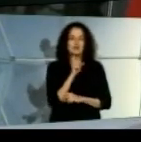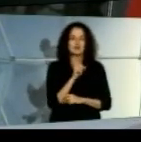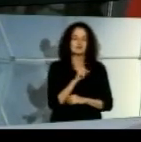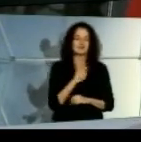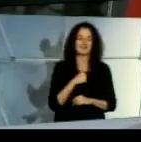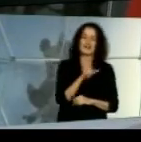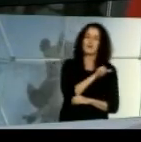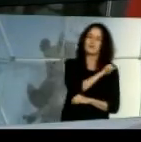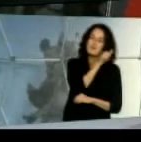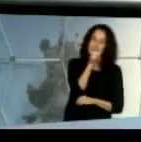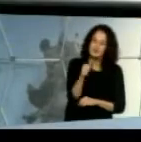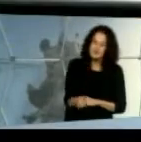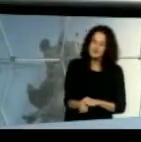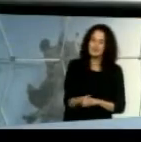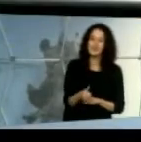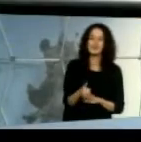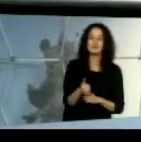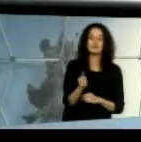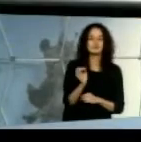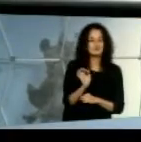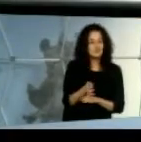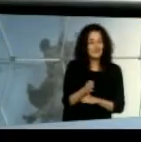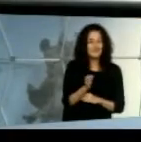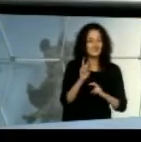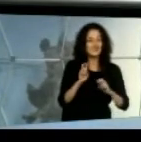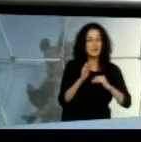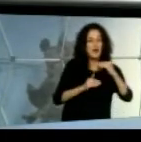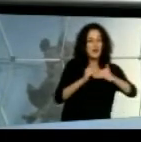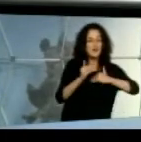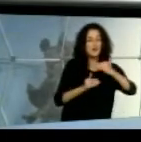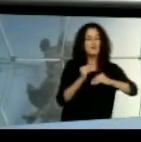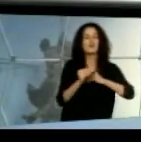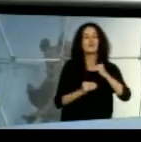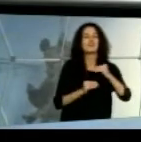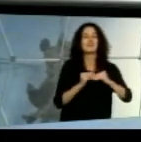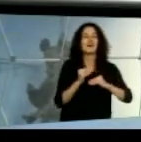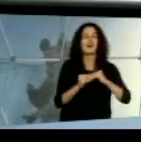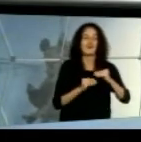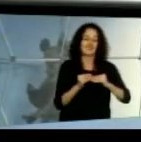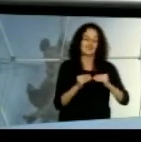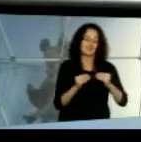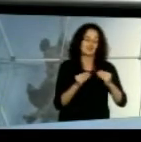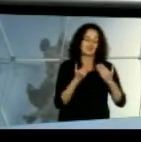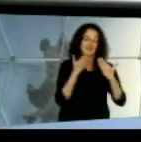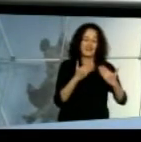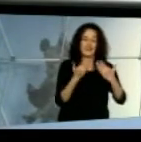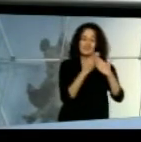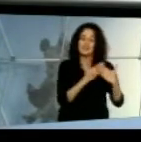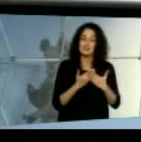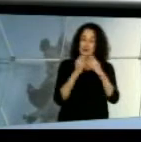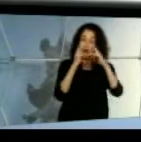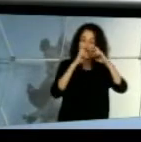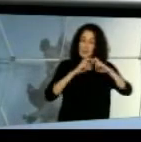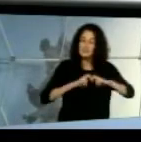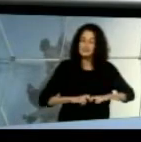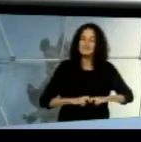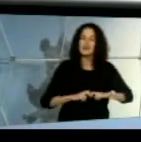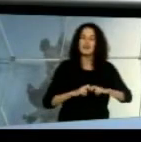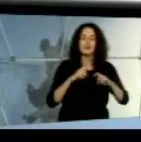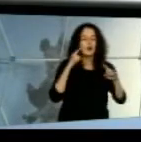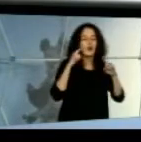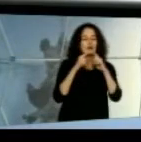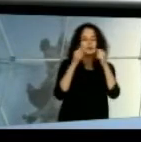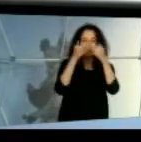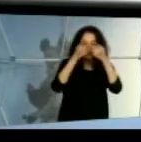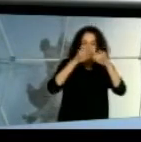Muchos años, José Antonio, de evolución, que es lo que ha realizado en esta tesis, ¿no?, de investigación, de apertura,